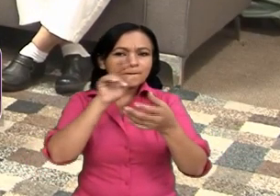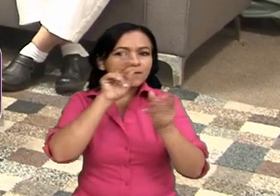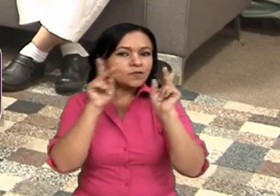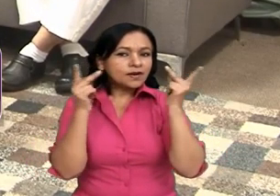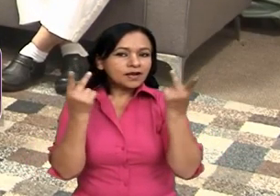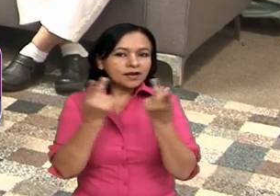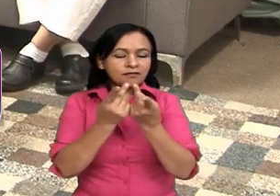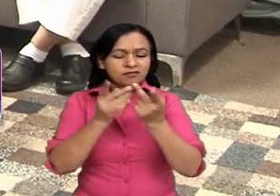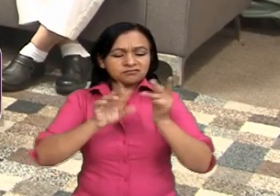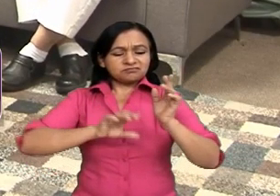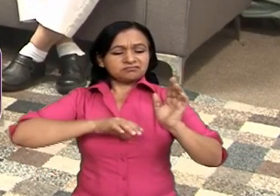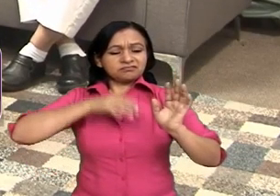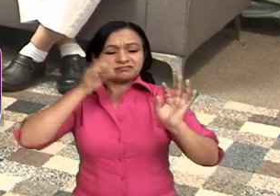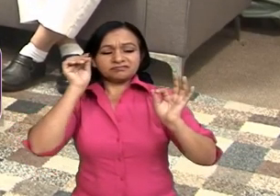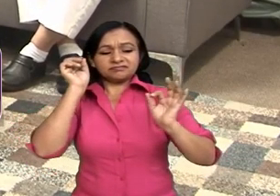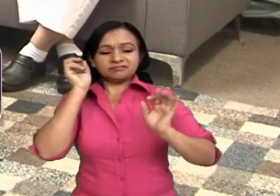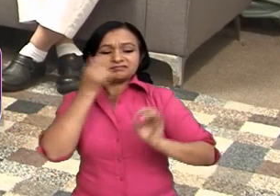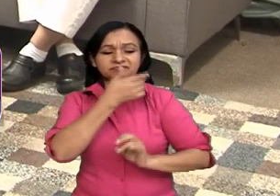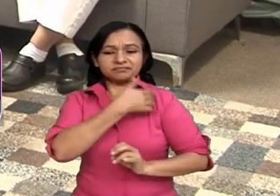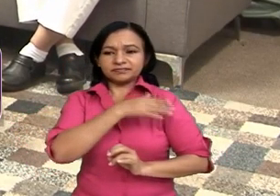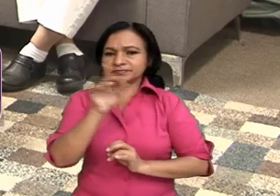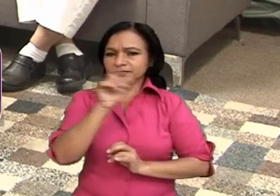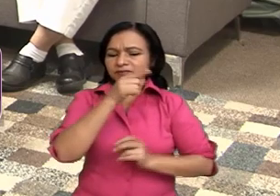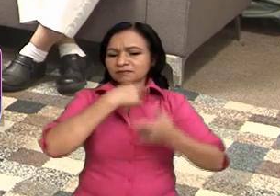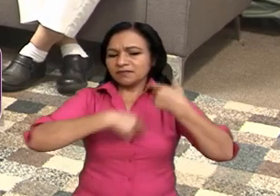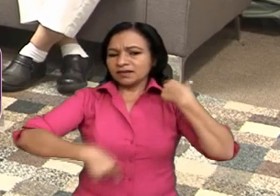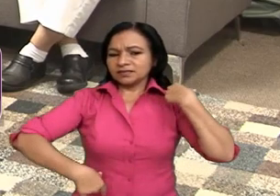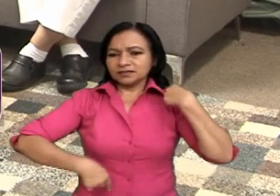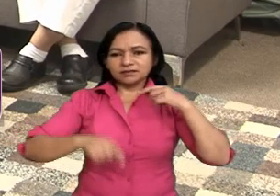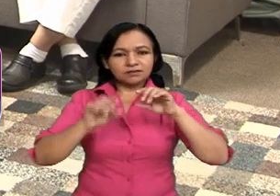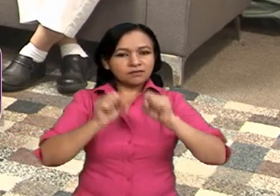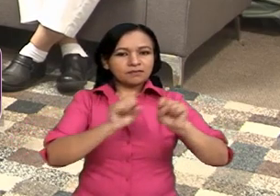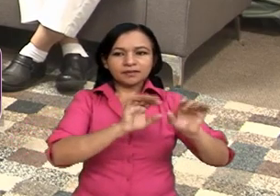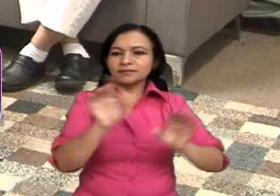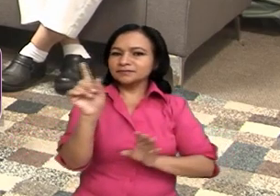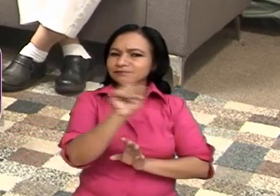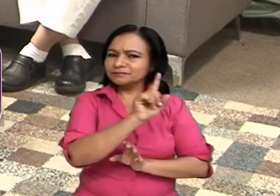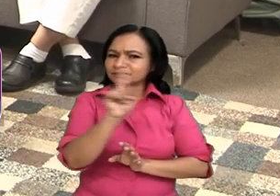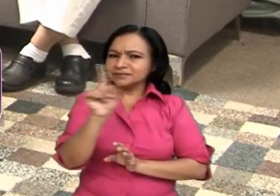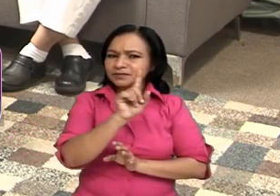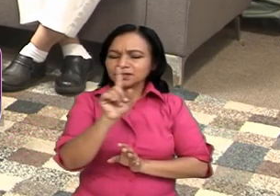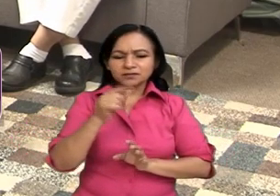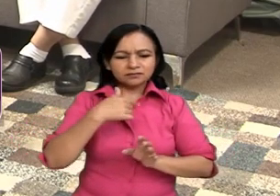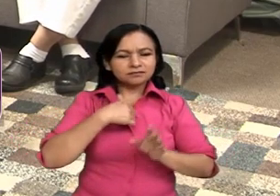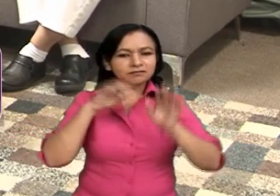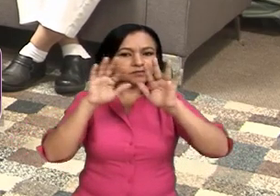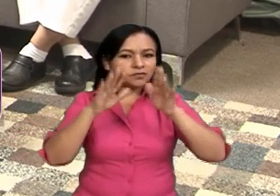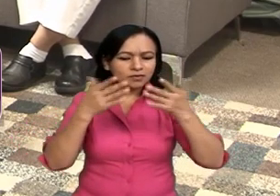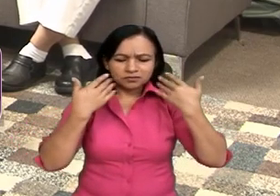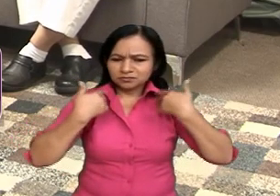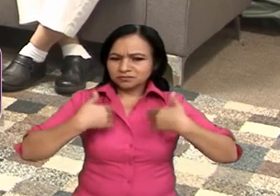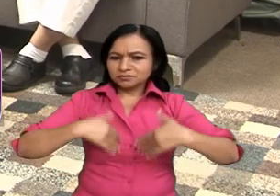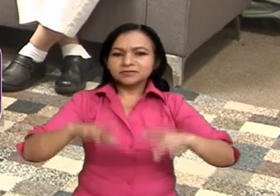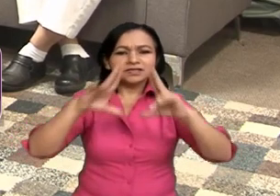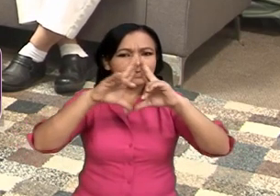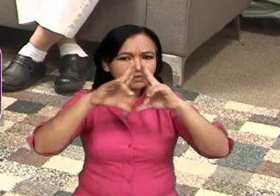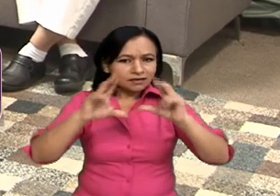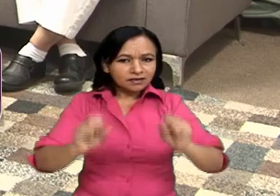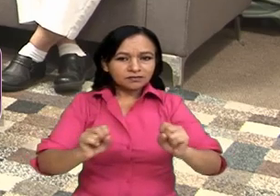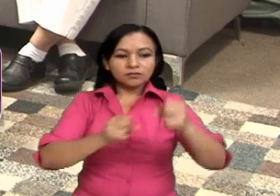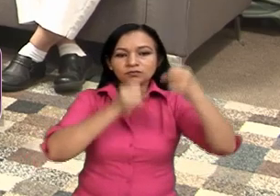son los creídos, porque son presidente o porque es la vicepresidenta. No, ella se considera la mujer de Nicaragua y